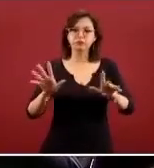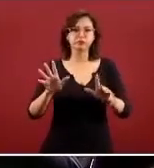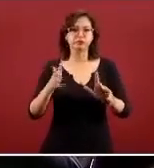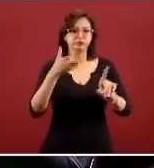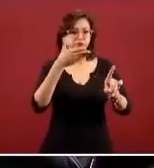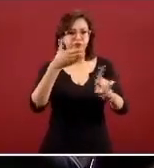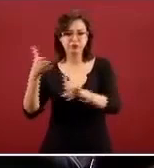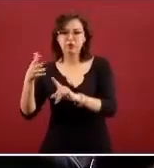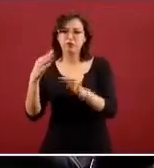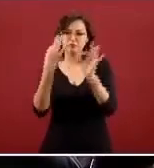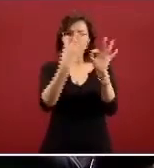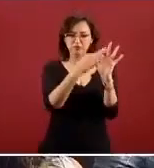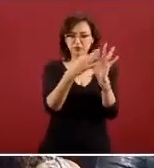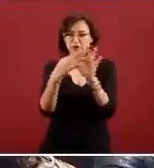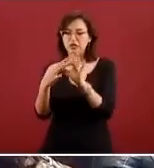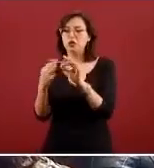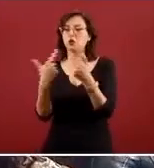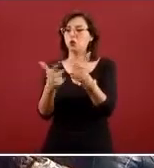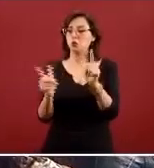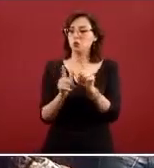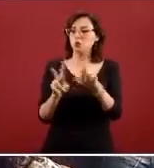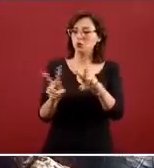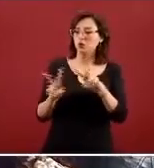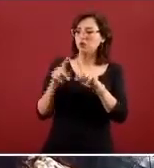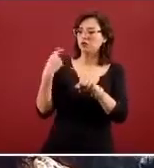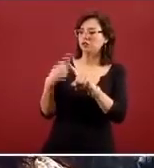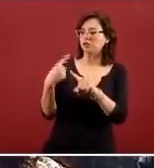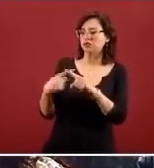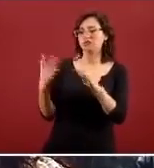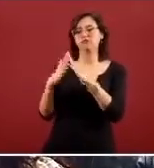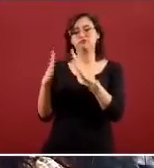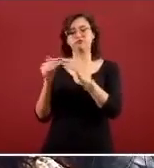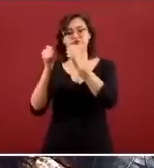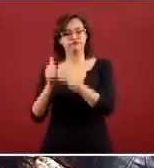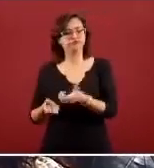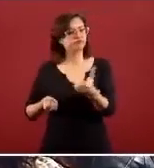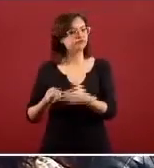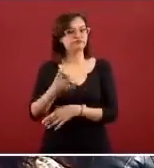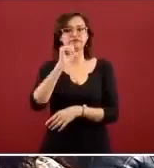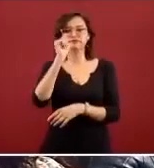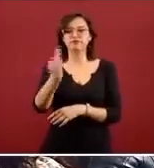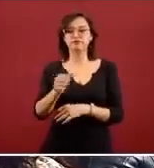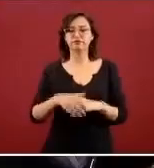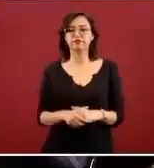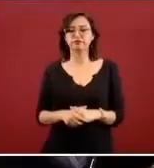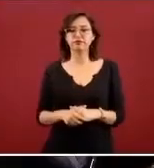quiénes son los grupos que deben de quedarse en casa y no salir. Me parece que es la última.